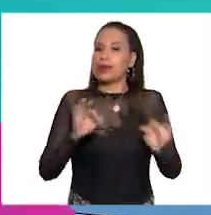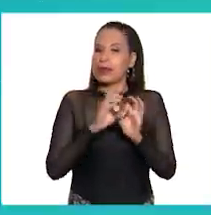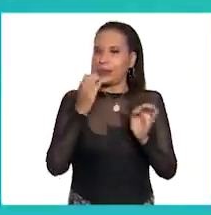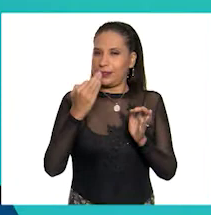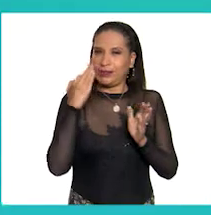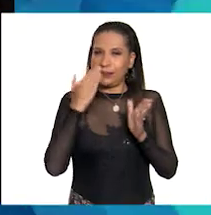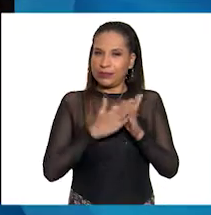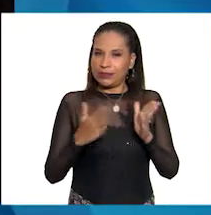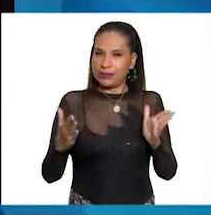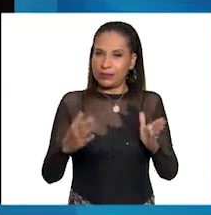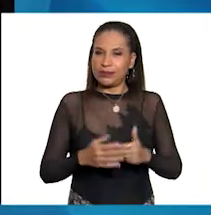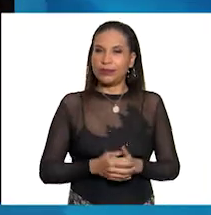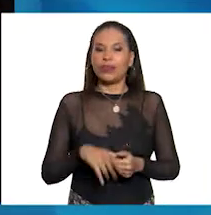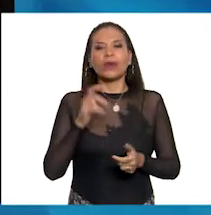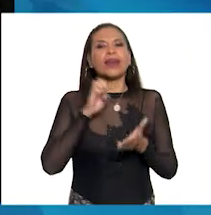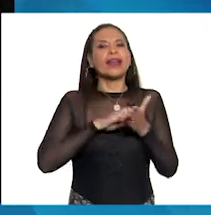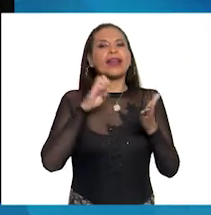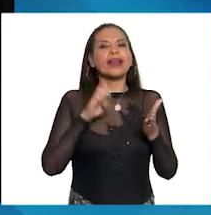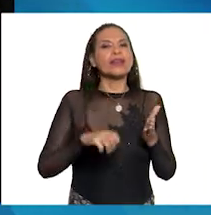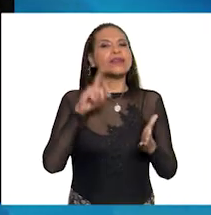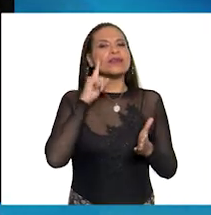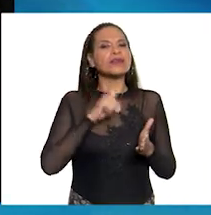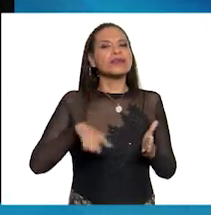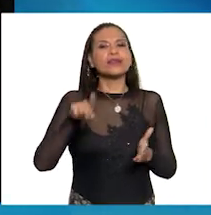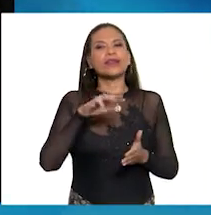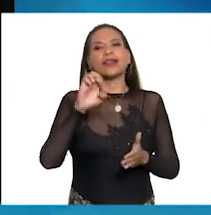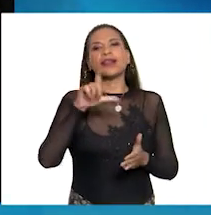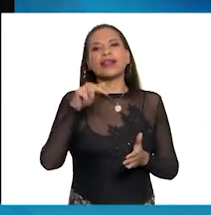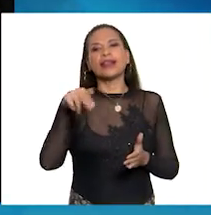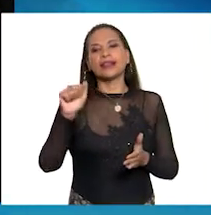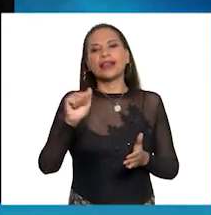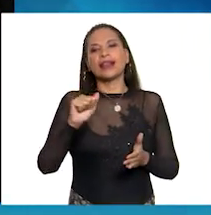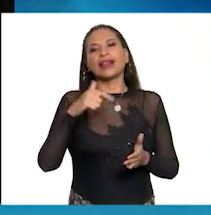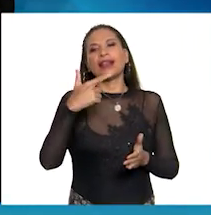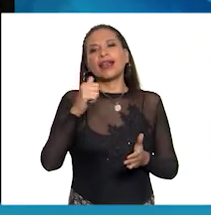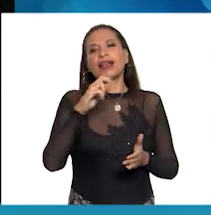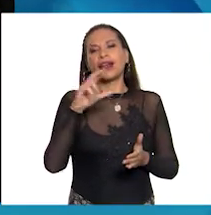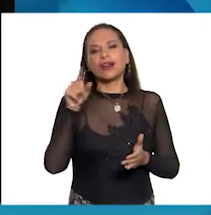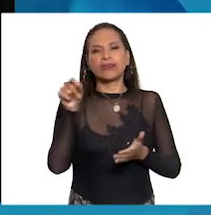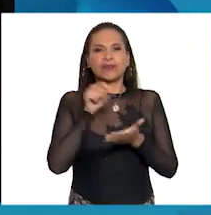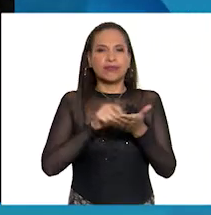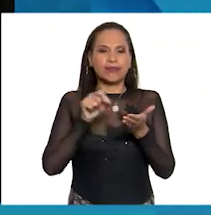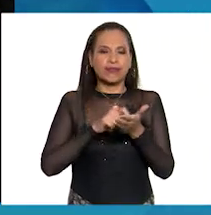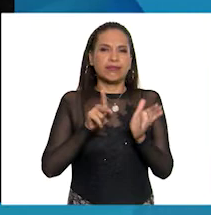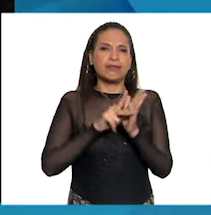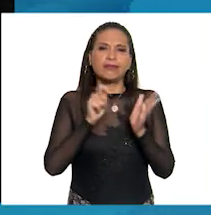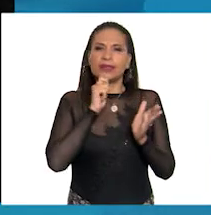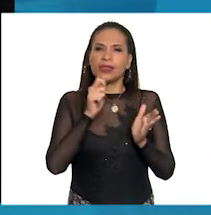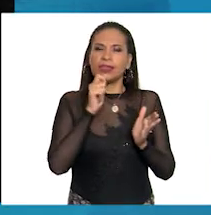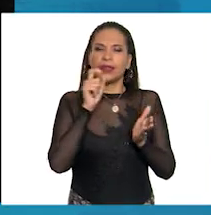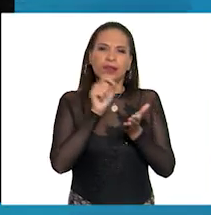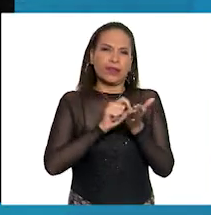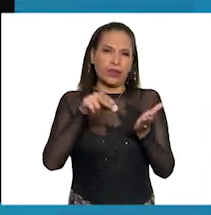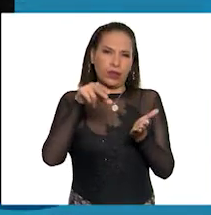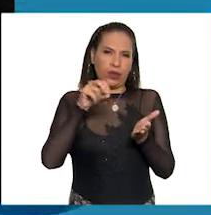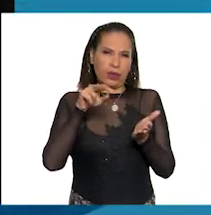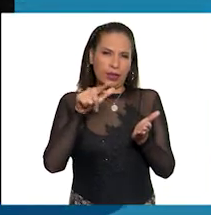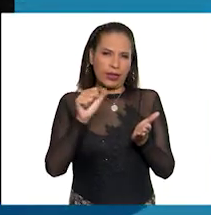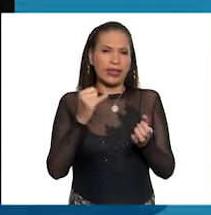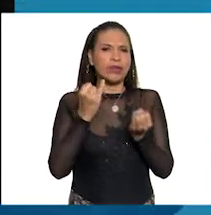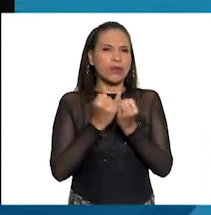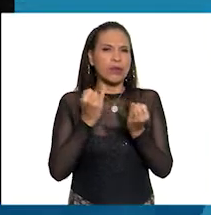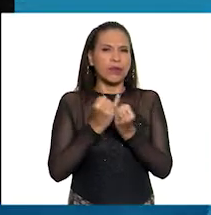época. Un ejemplo de estas mujeres es Elena Garro. Ella fue guionista, periodista, novelista y